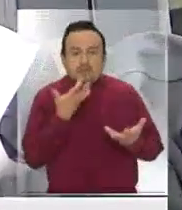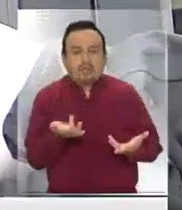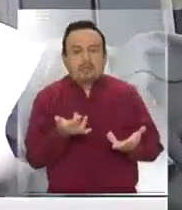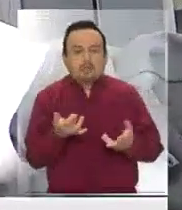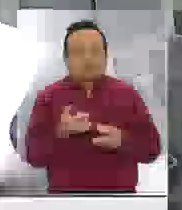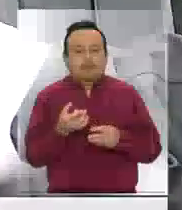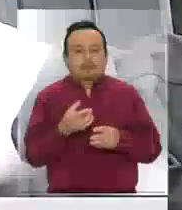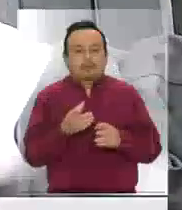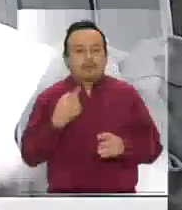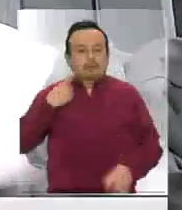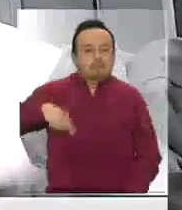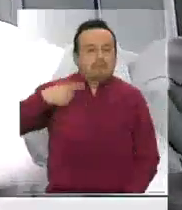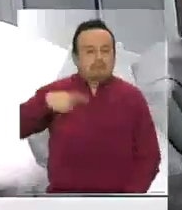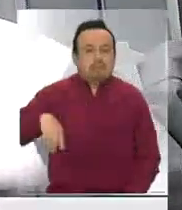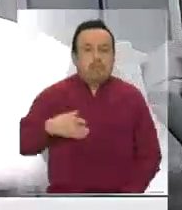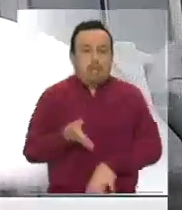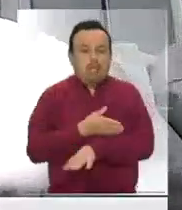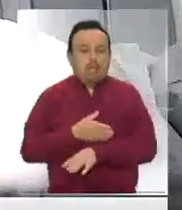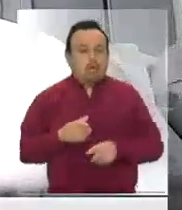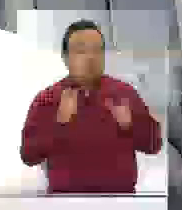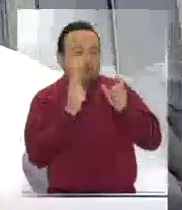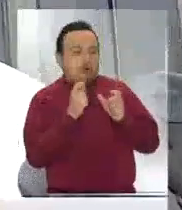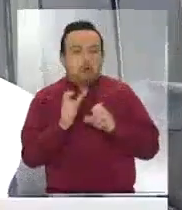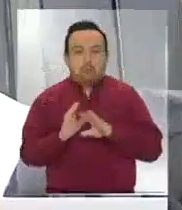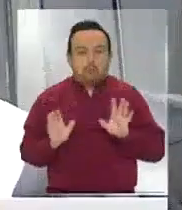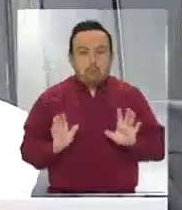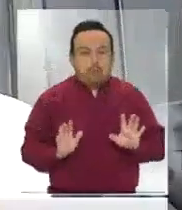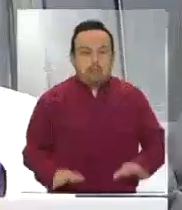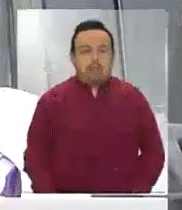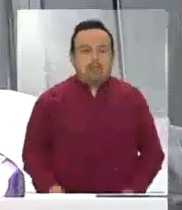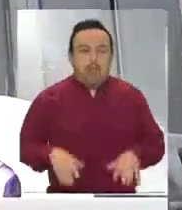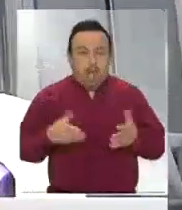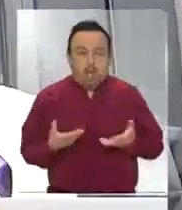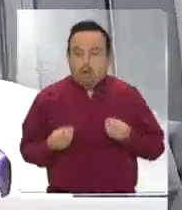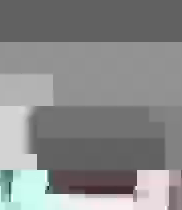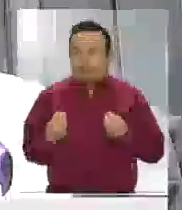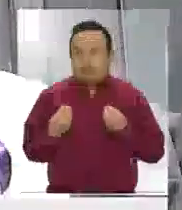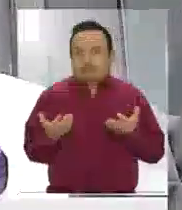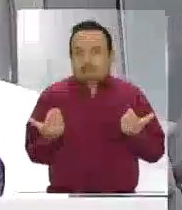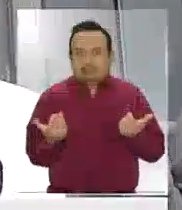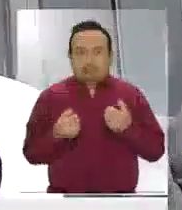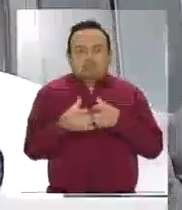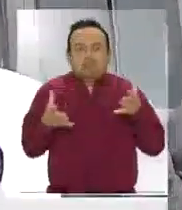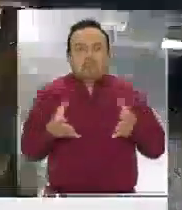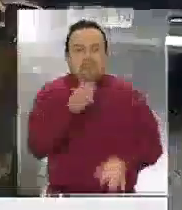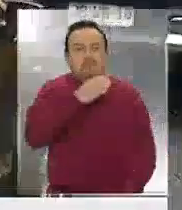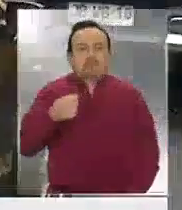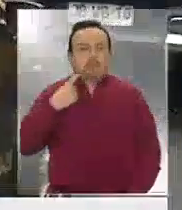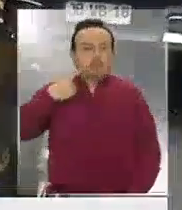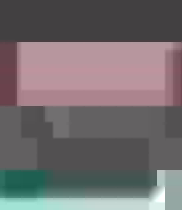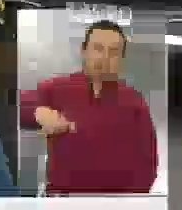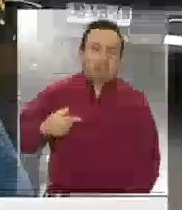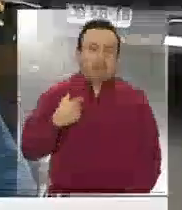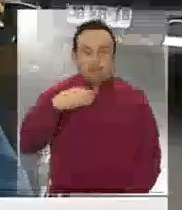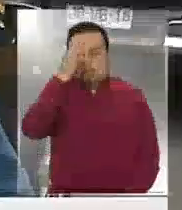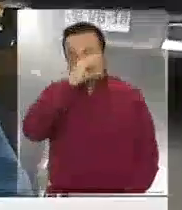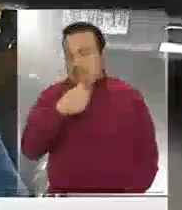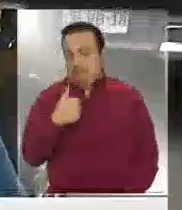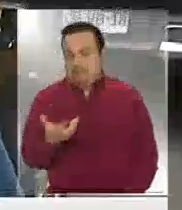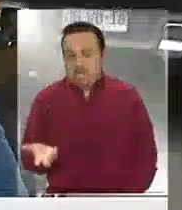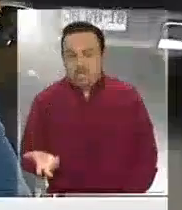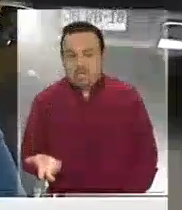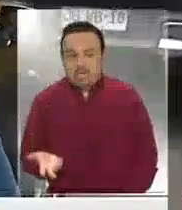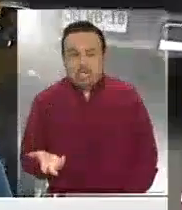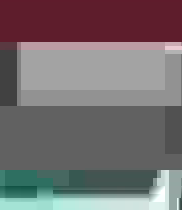hace días no se notaba este tipo de control y era necesario porque había mucha gente. Me parece bien